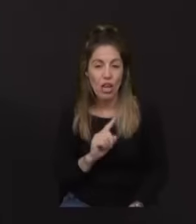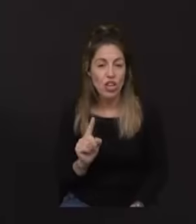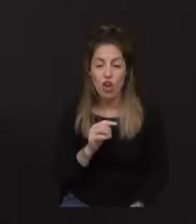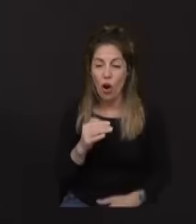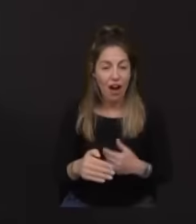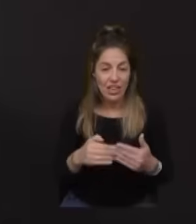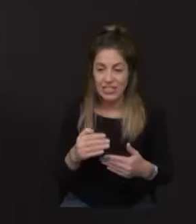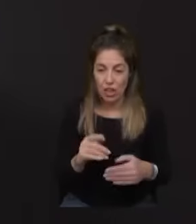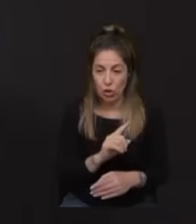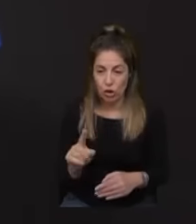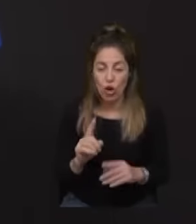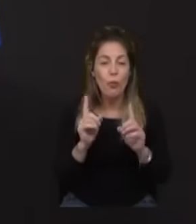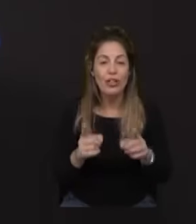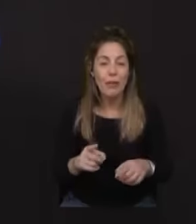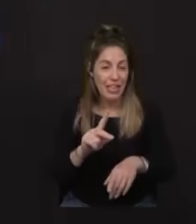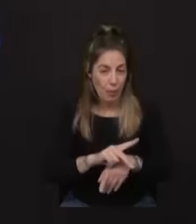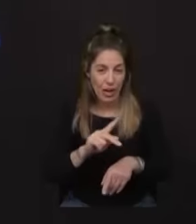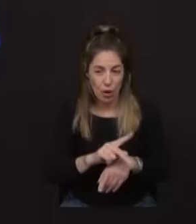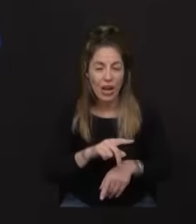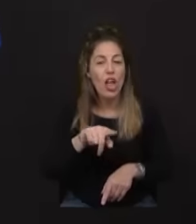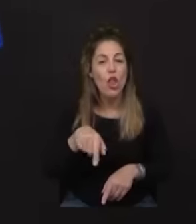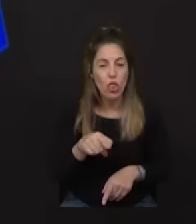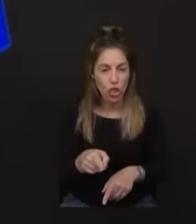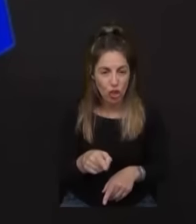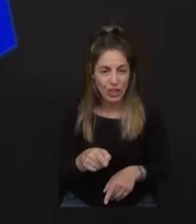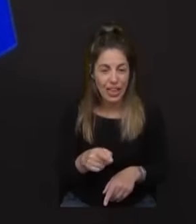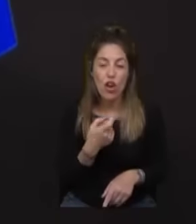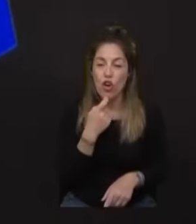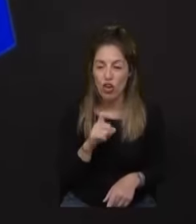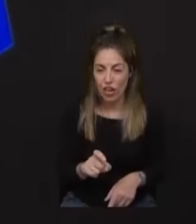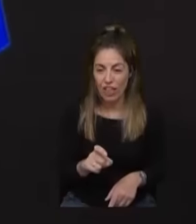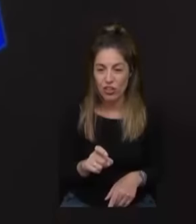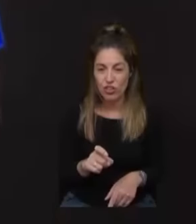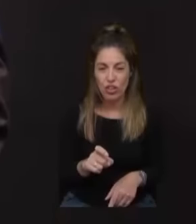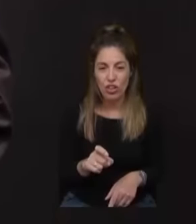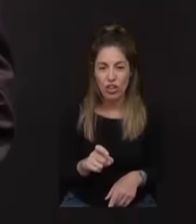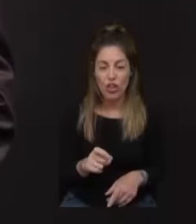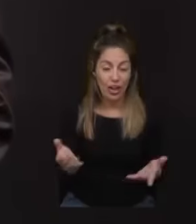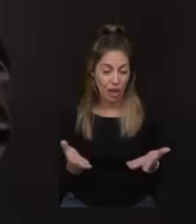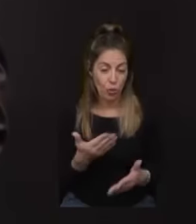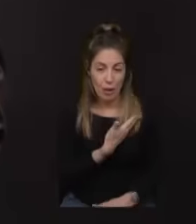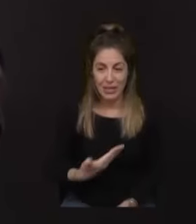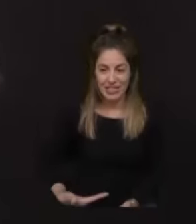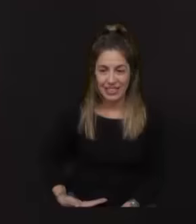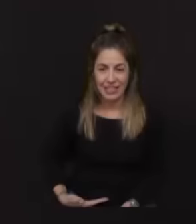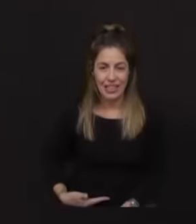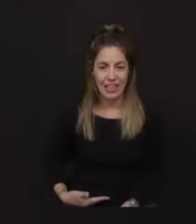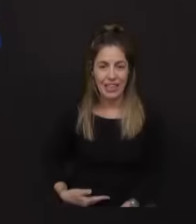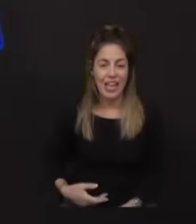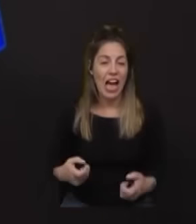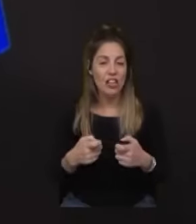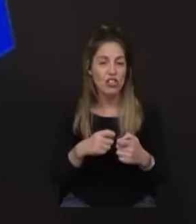ha avanzado, uh-huh, como también en Paraguay, donde los colorados, tanto los del actual presidente Santiago Peña, asociado